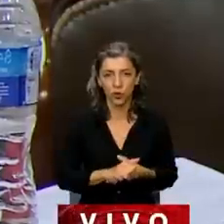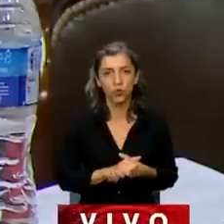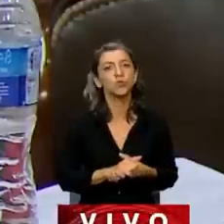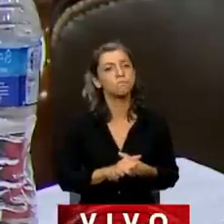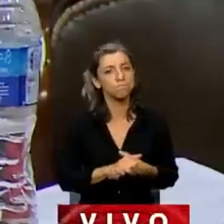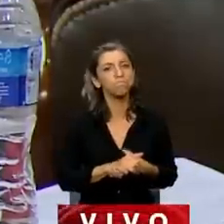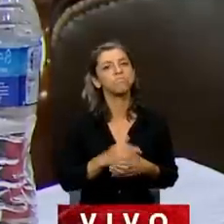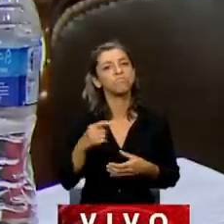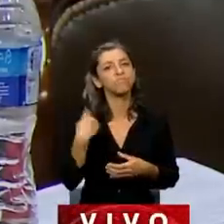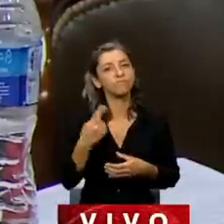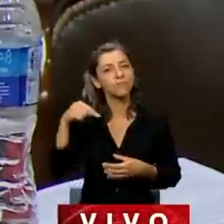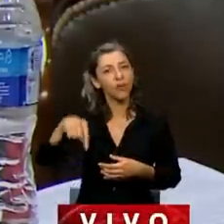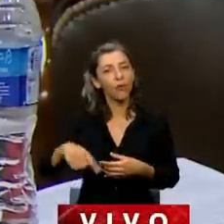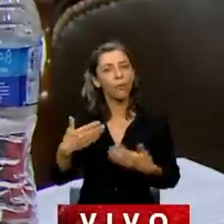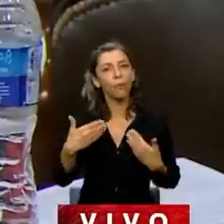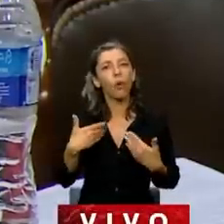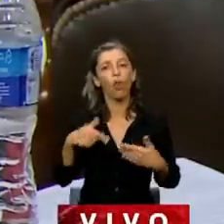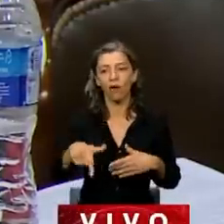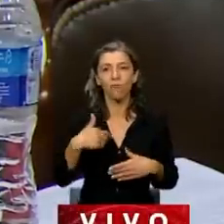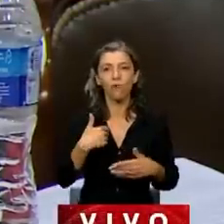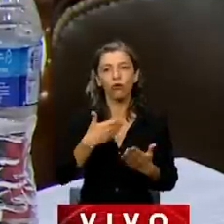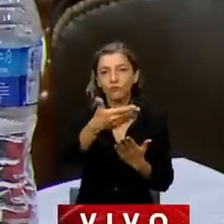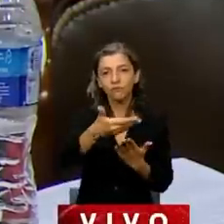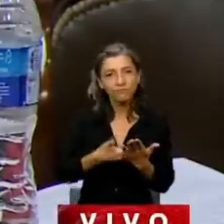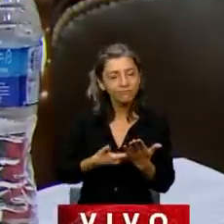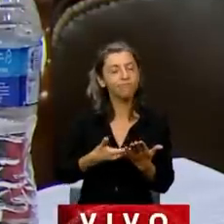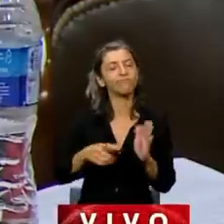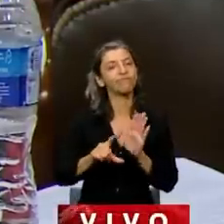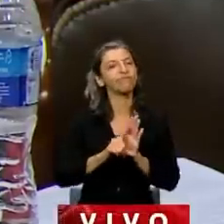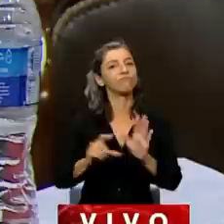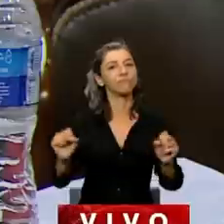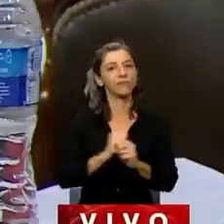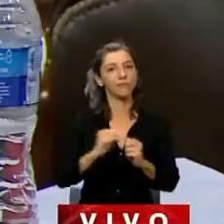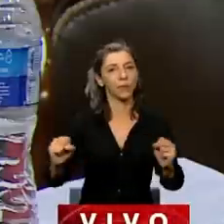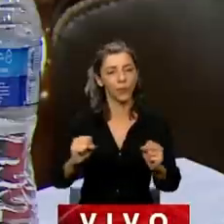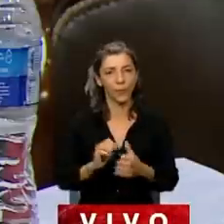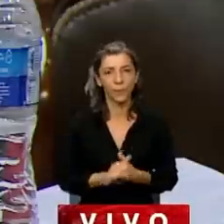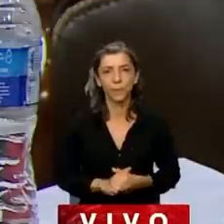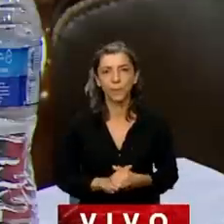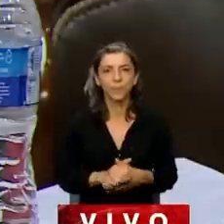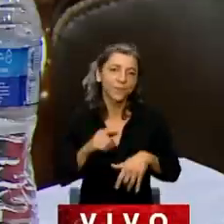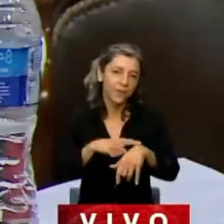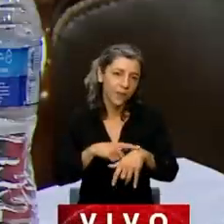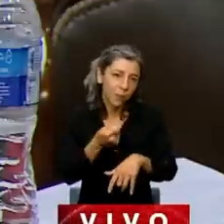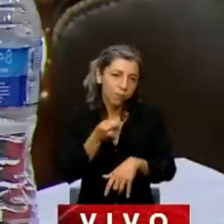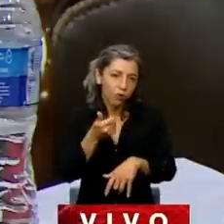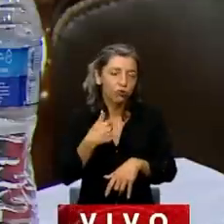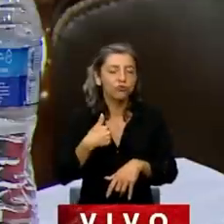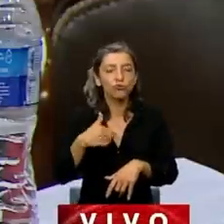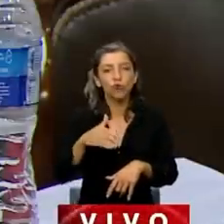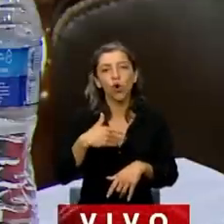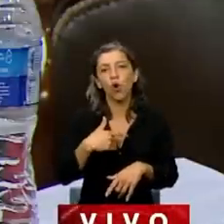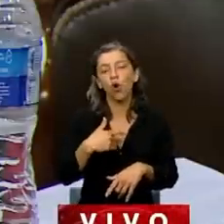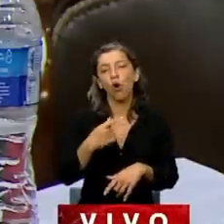la posibilidad de darle media sanción a esta ley. Tengo poco tiempo, voy a insertar parte